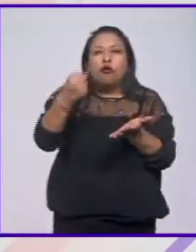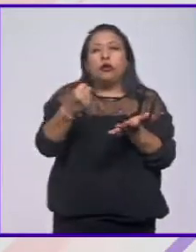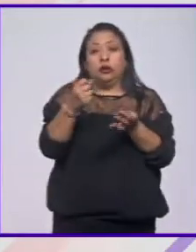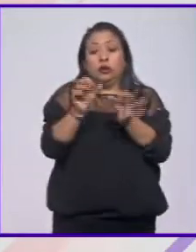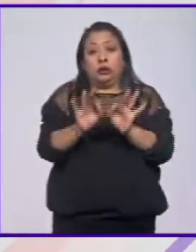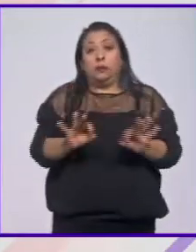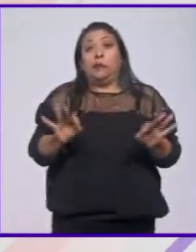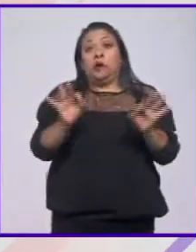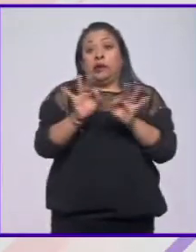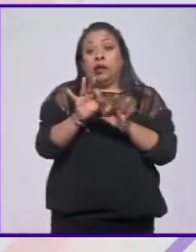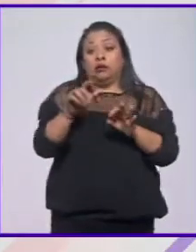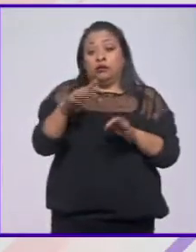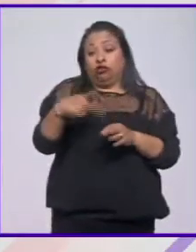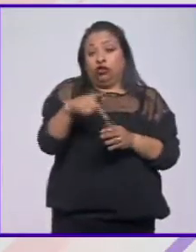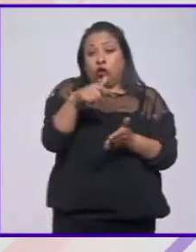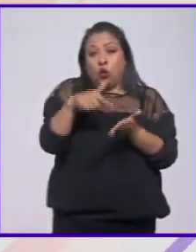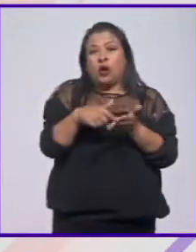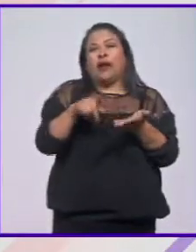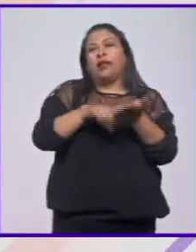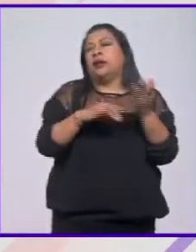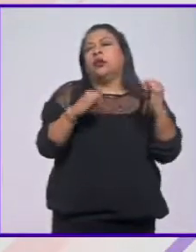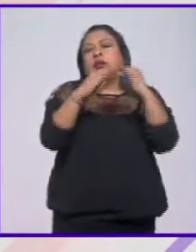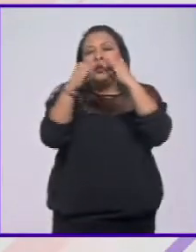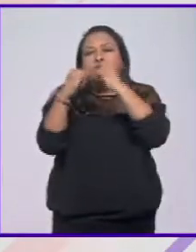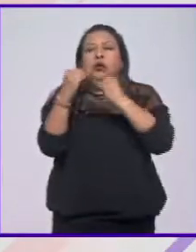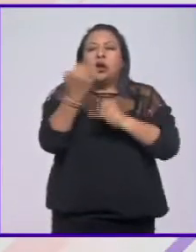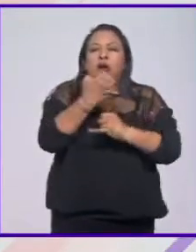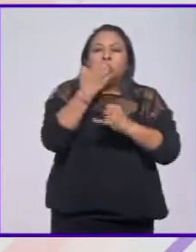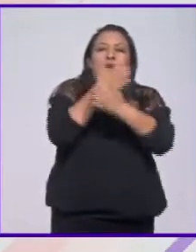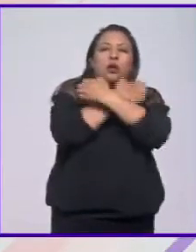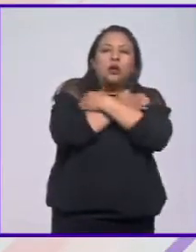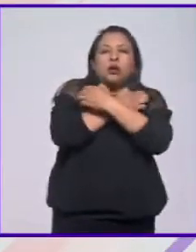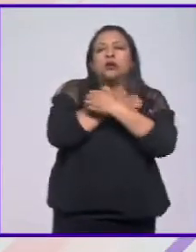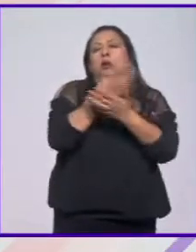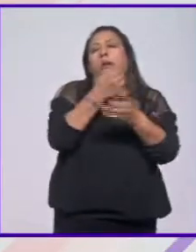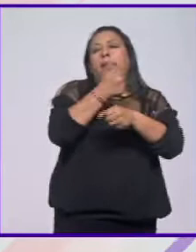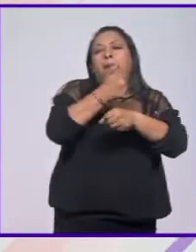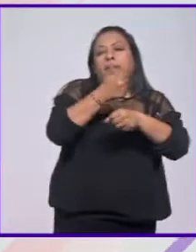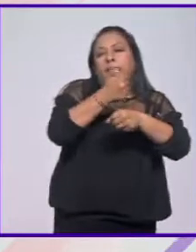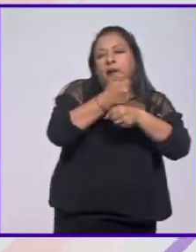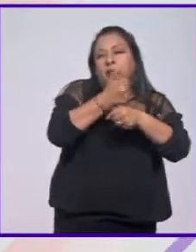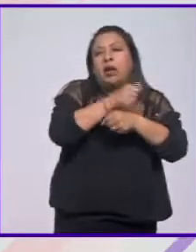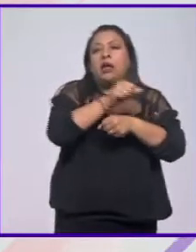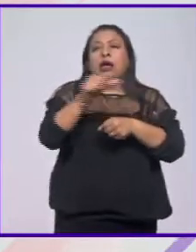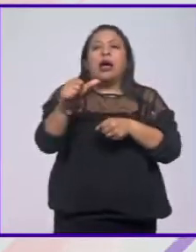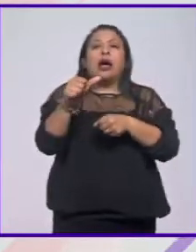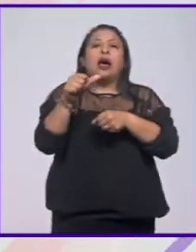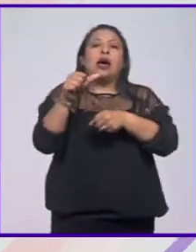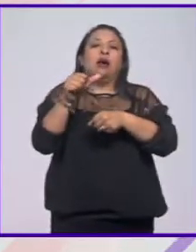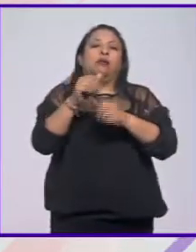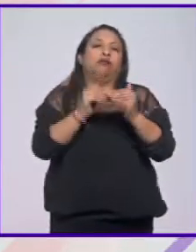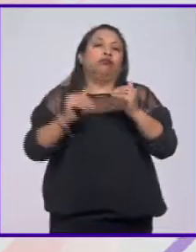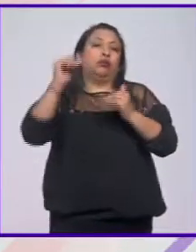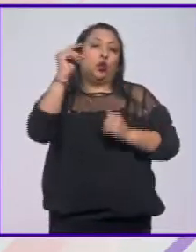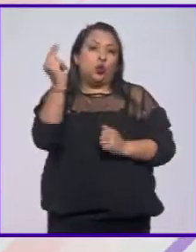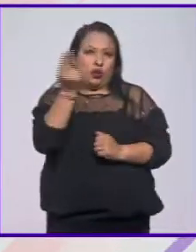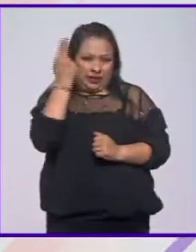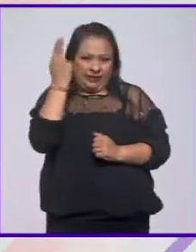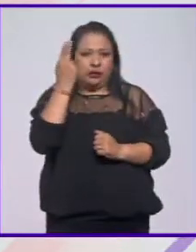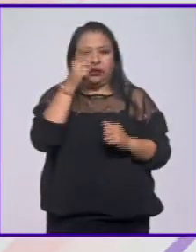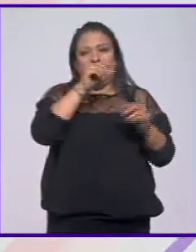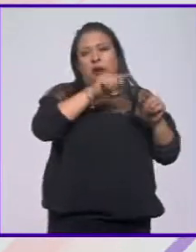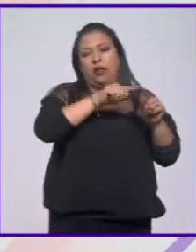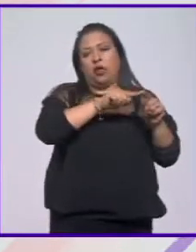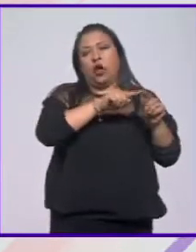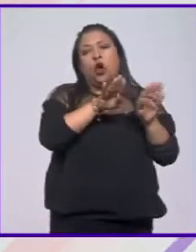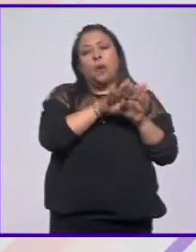muy importantes locales en instituciones educativas, desde la primaria hasta la educación superior.